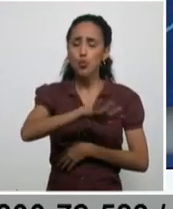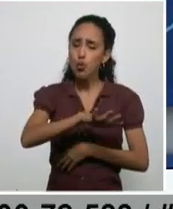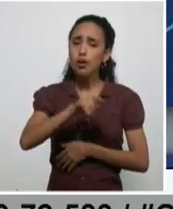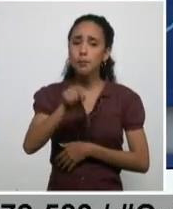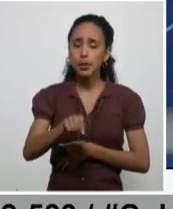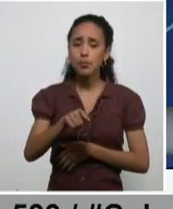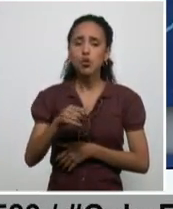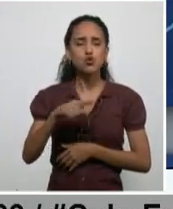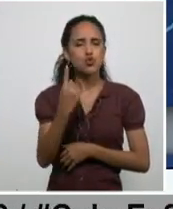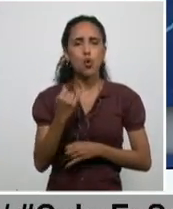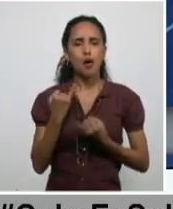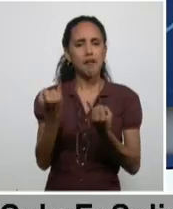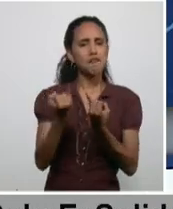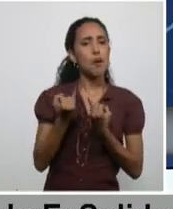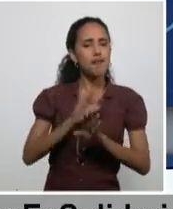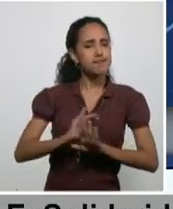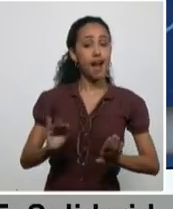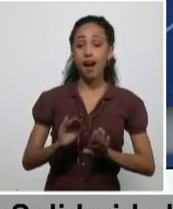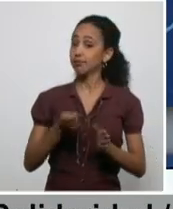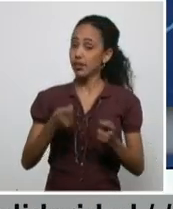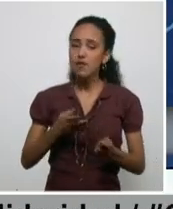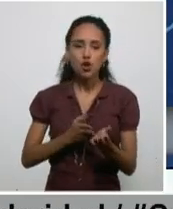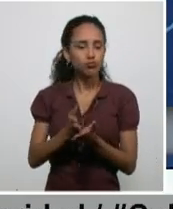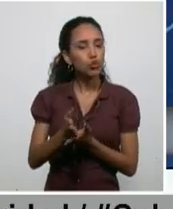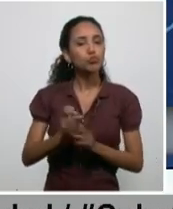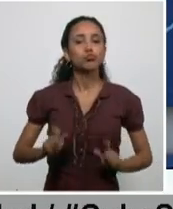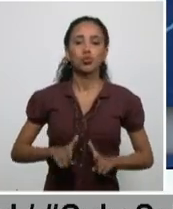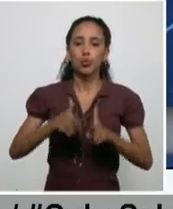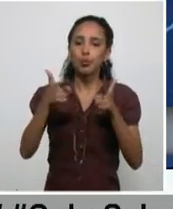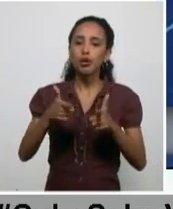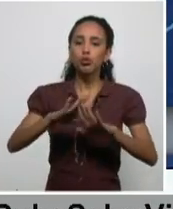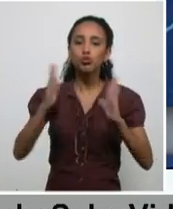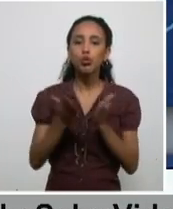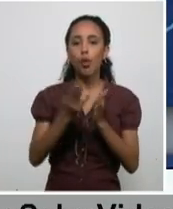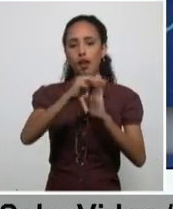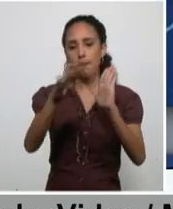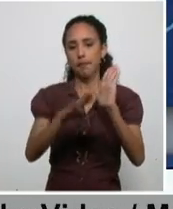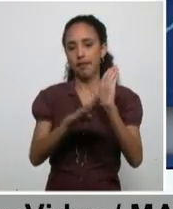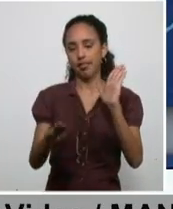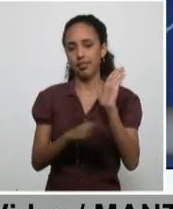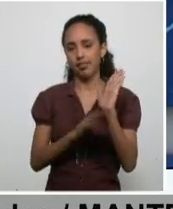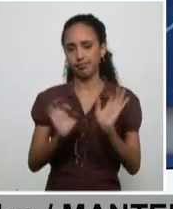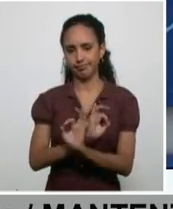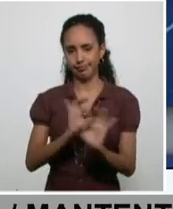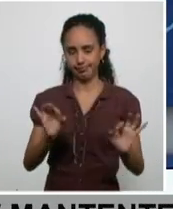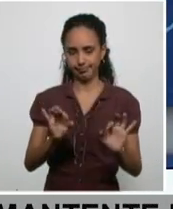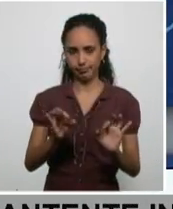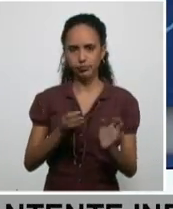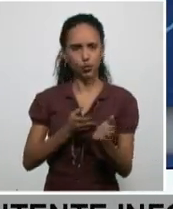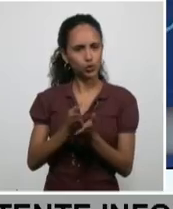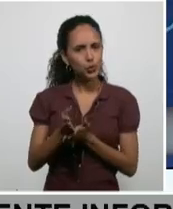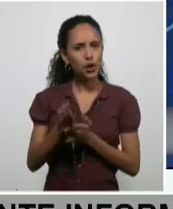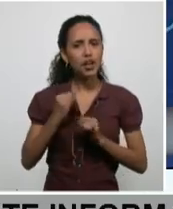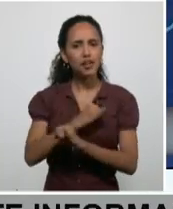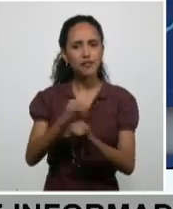con informarse si no se cumple a cabalidad con cada una de estas medidas higiénico-sanitarias.